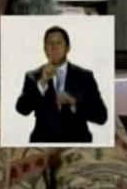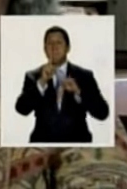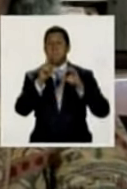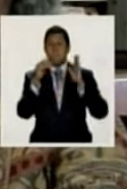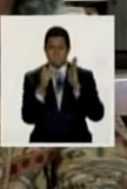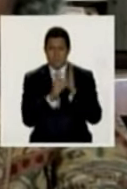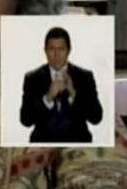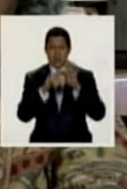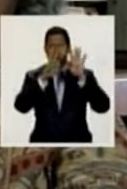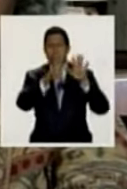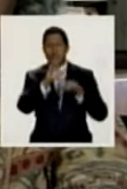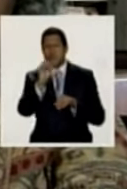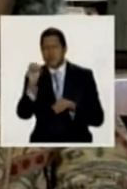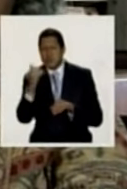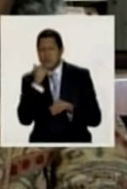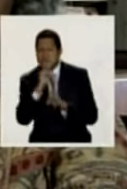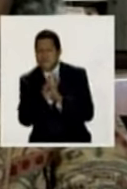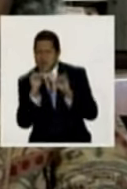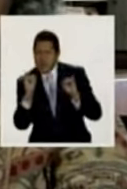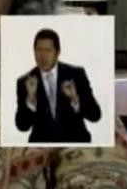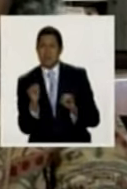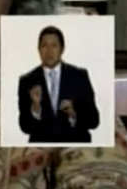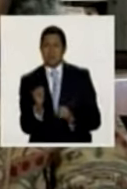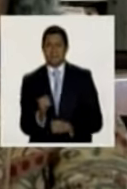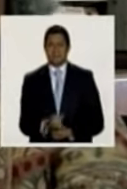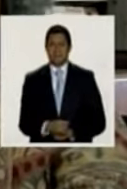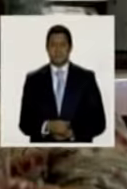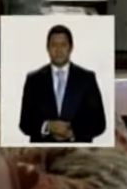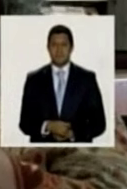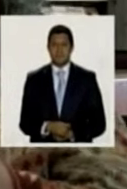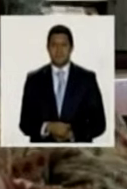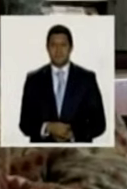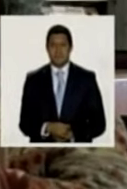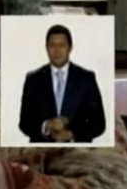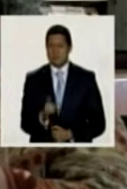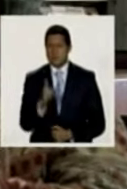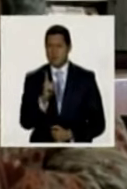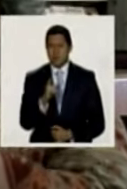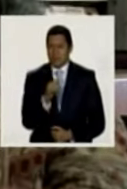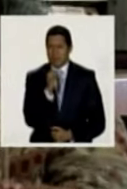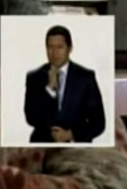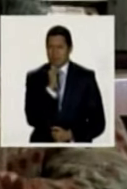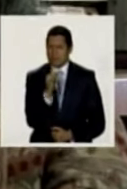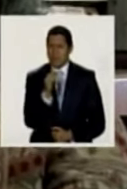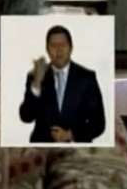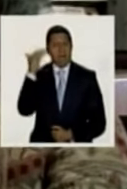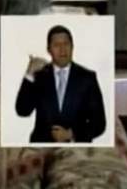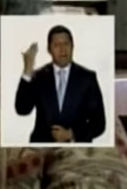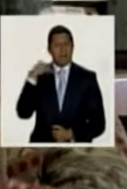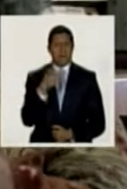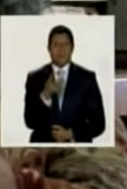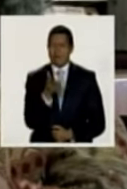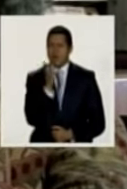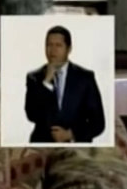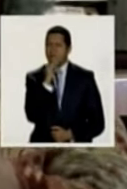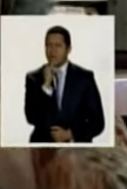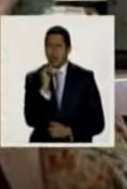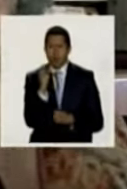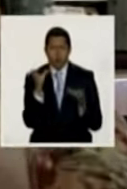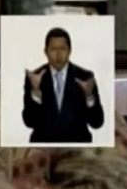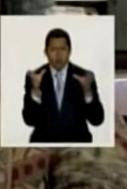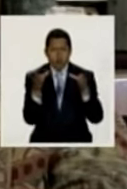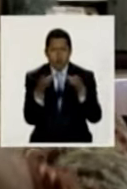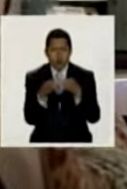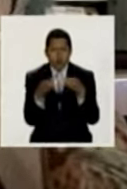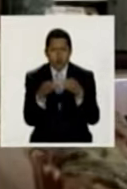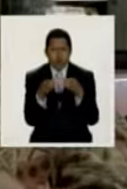1800, ¿verdad? Entonces, no podríamos decir para entonces que había un corpus,